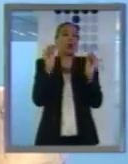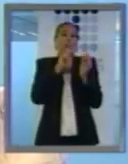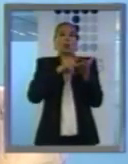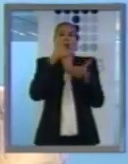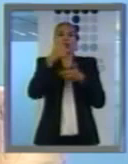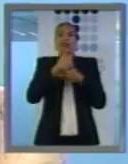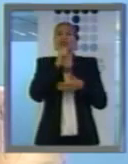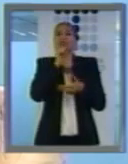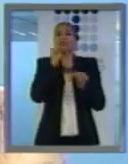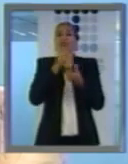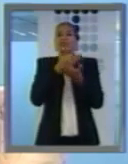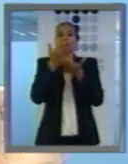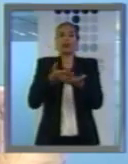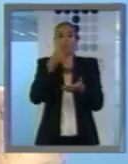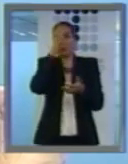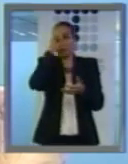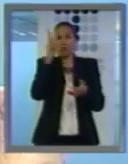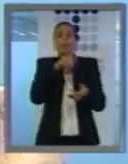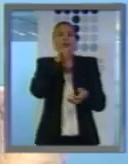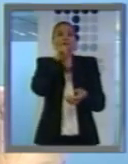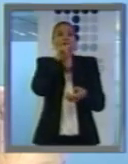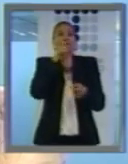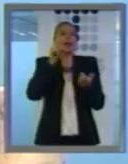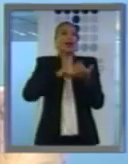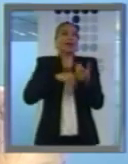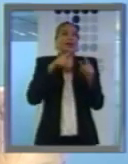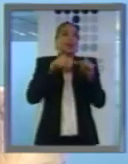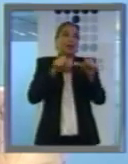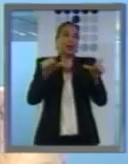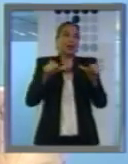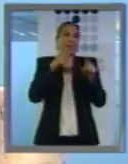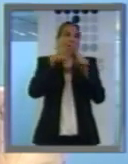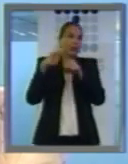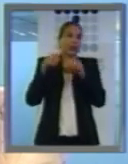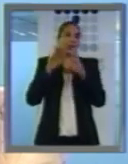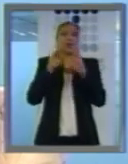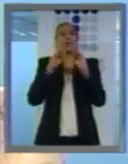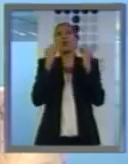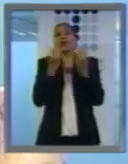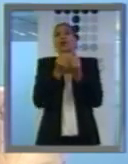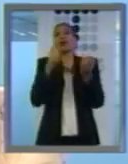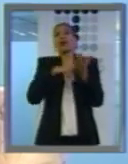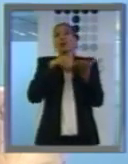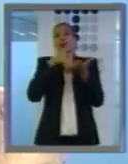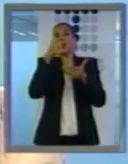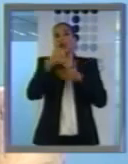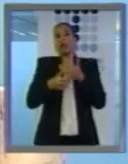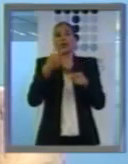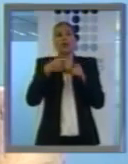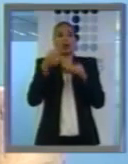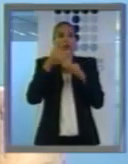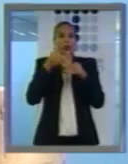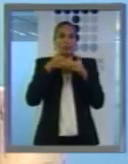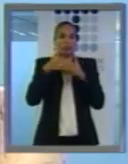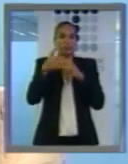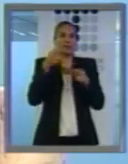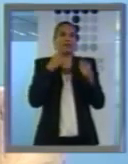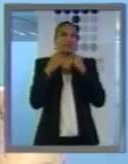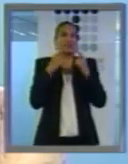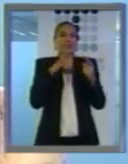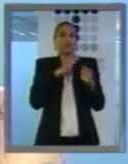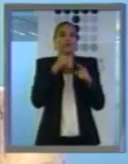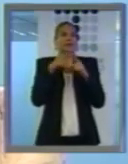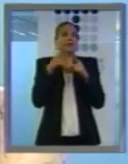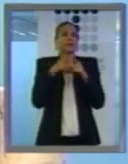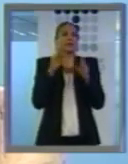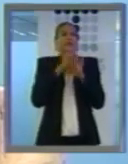proyecto. Y hay una enorme preocupación por parte de varias organizaciones, porque el proyecto que hasta ahorita se ha presentado trae un